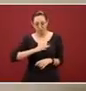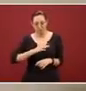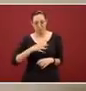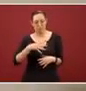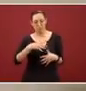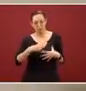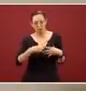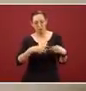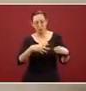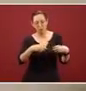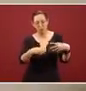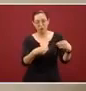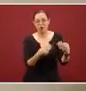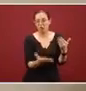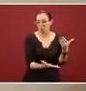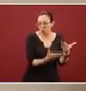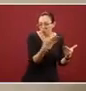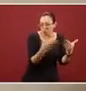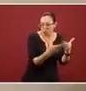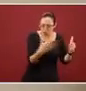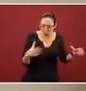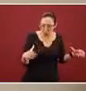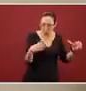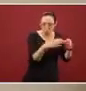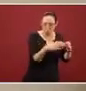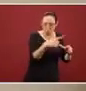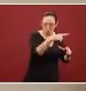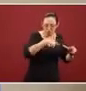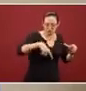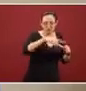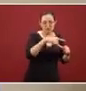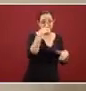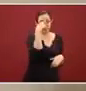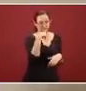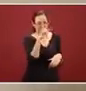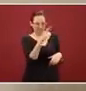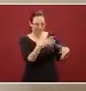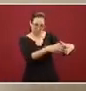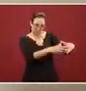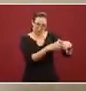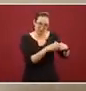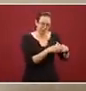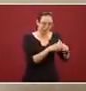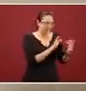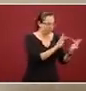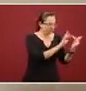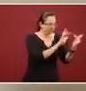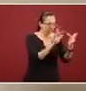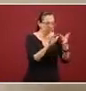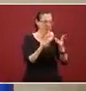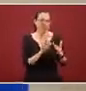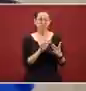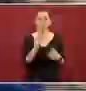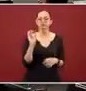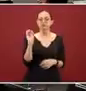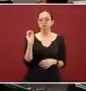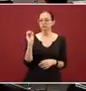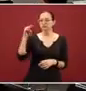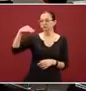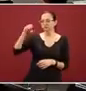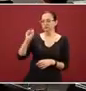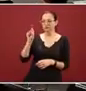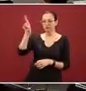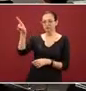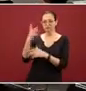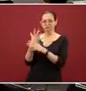poblacional pequeña de casos, y es la que de vez en cuando el director de la Organización Mundial de la Salud, como comentaba